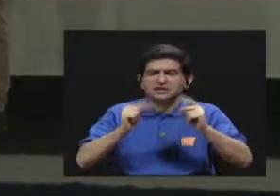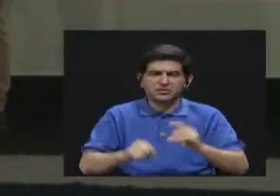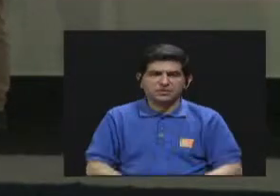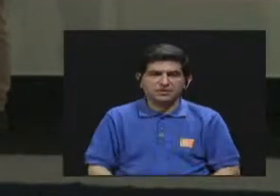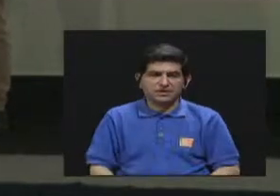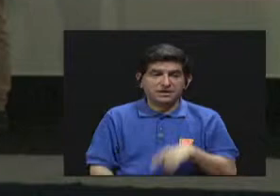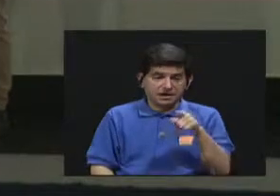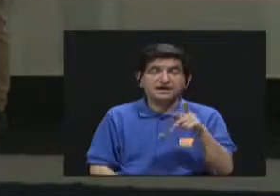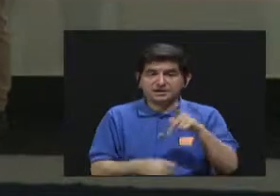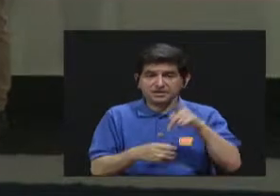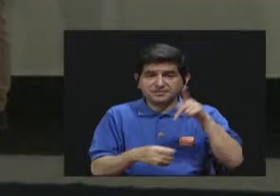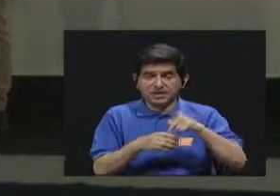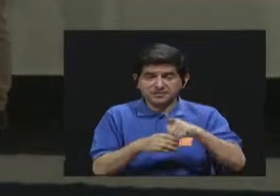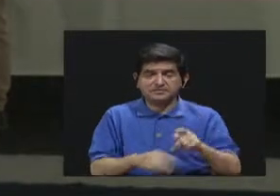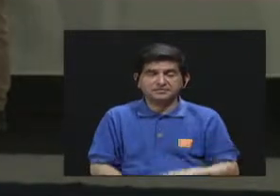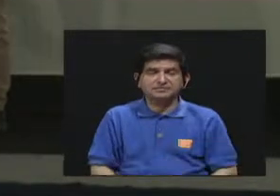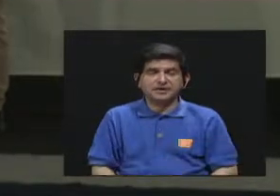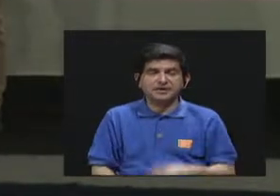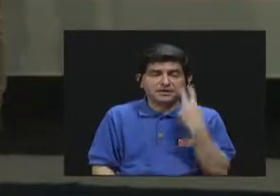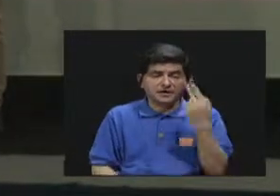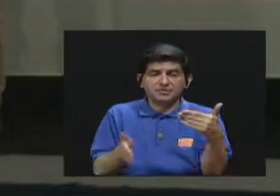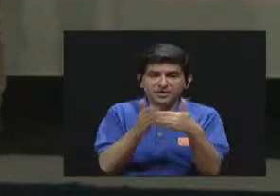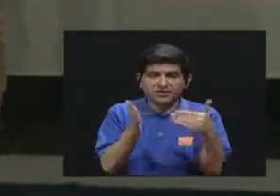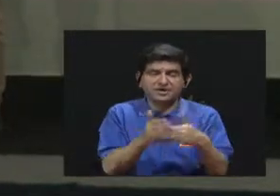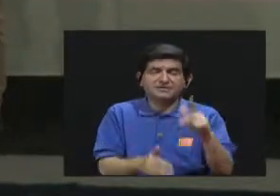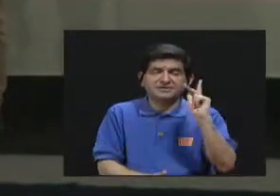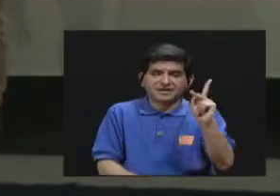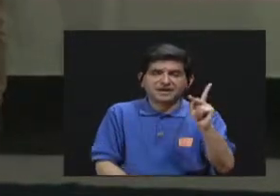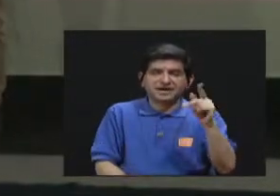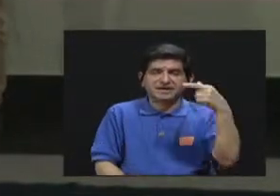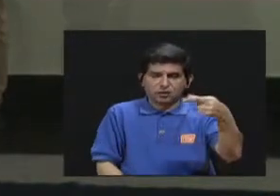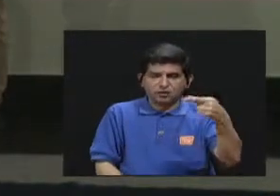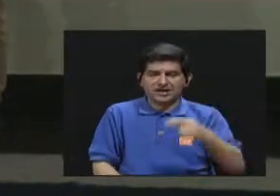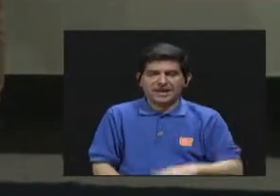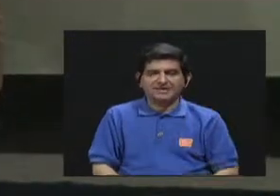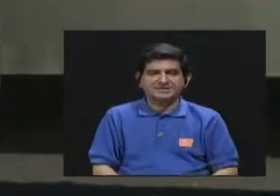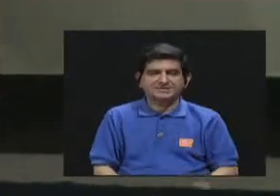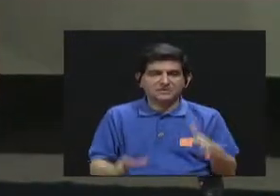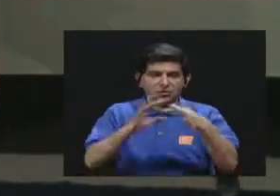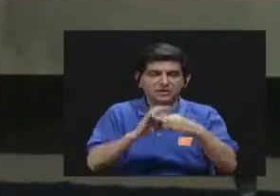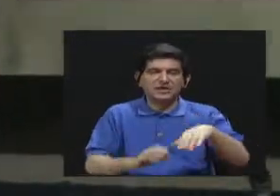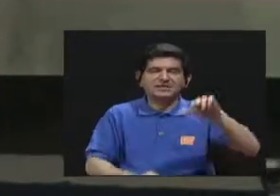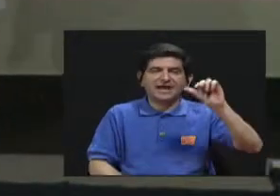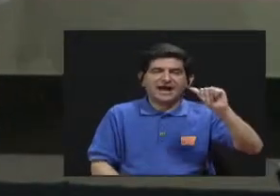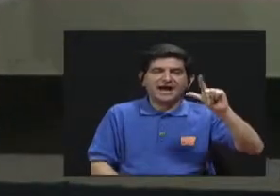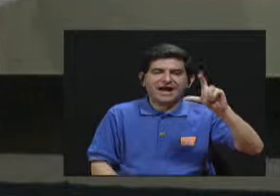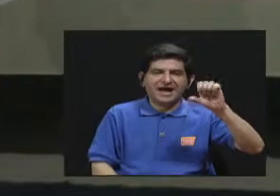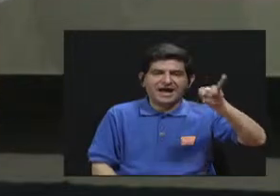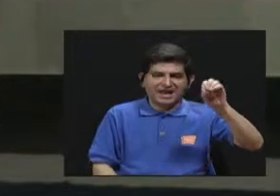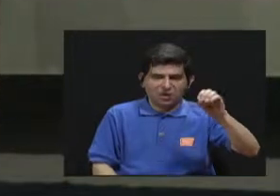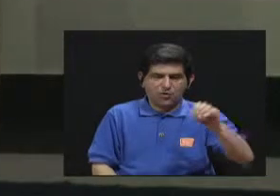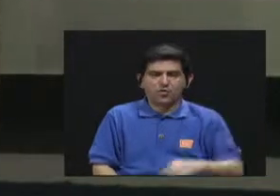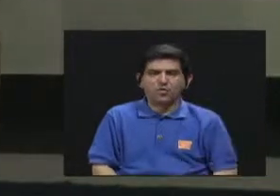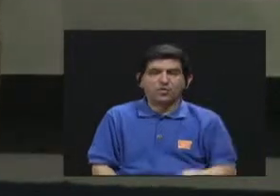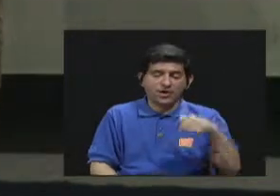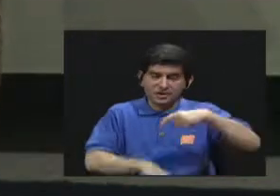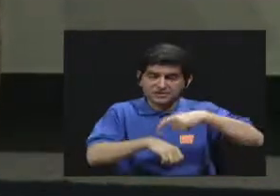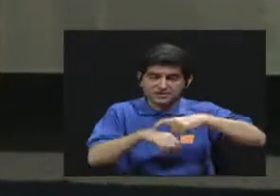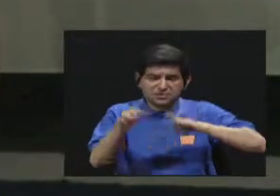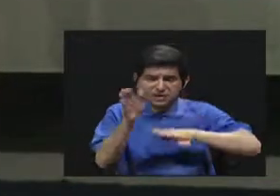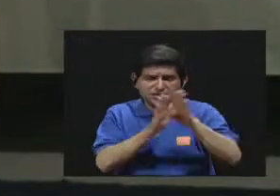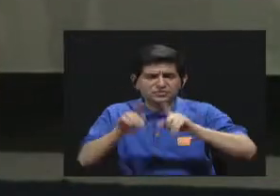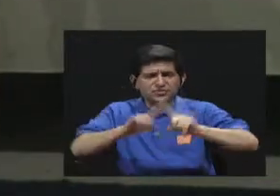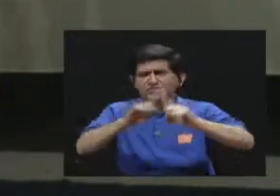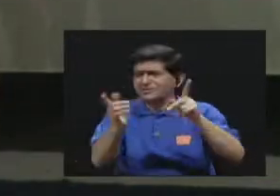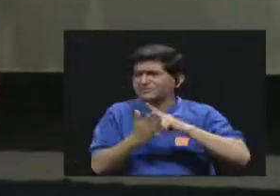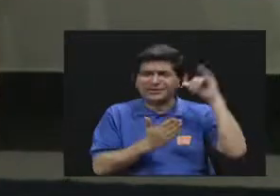protagonista. Y vemos a Katia nuevamente y a Katia González, que junto a Alejo están en este momento desarrollando un montón de proyectos.